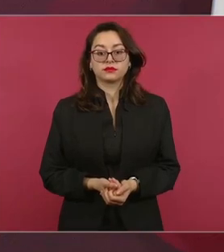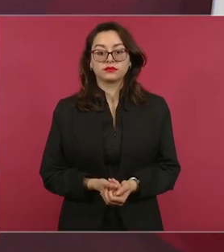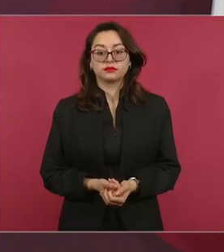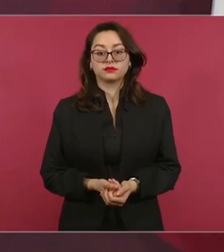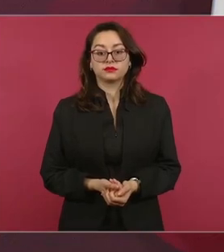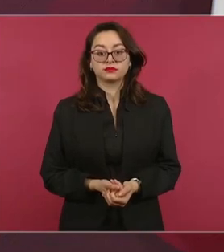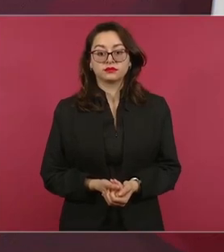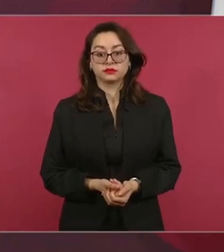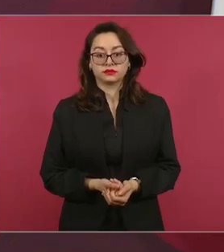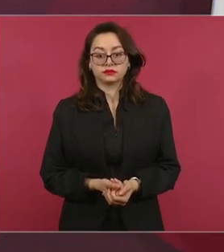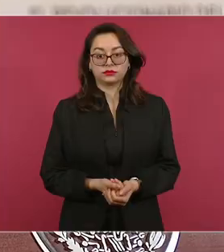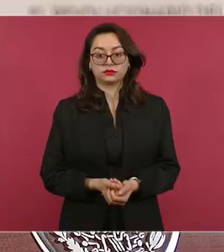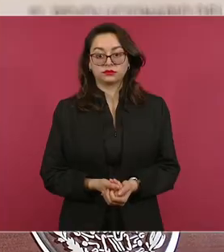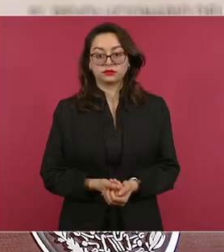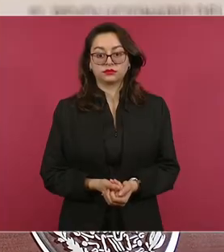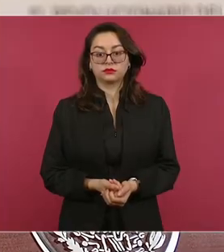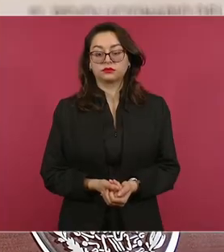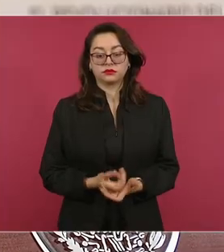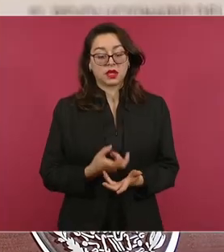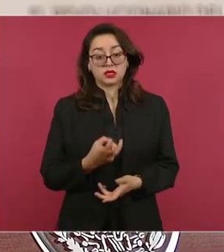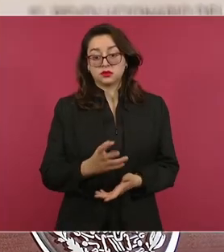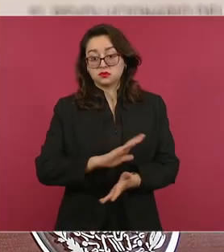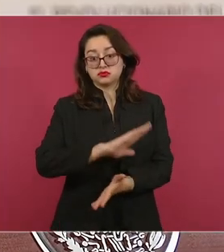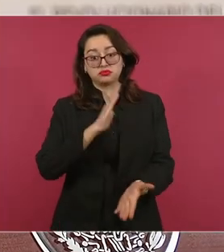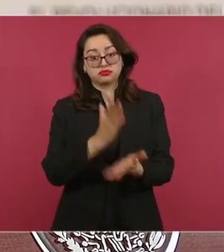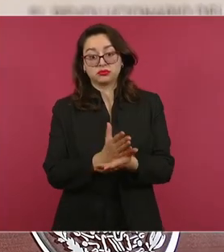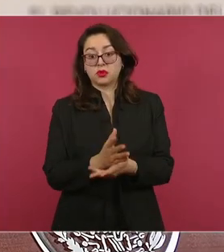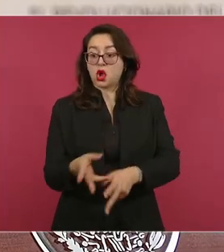y no permitir el robo,